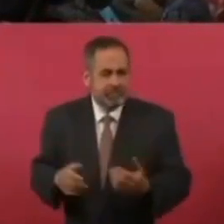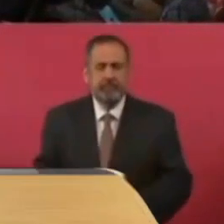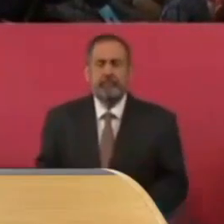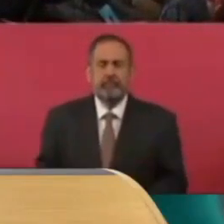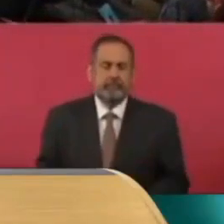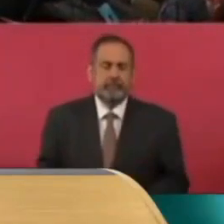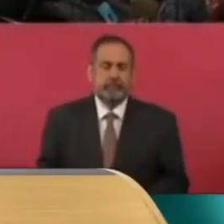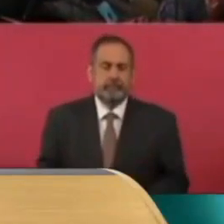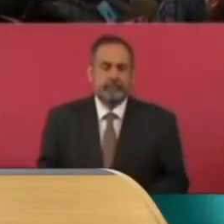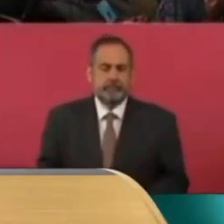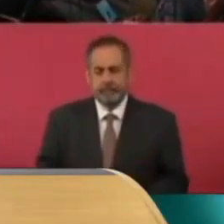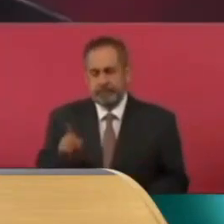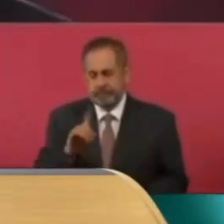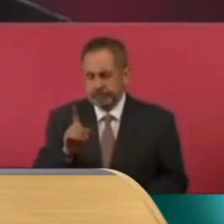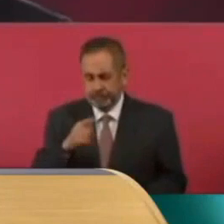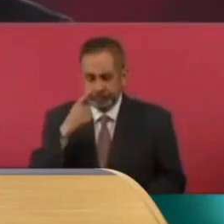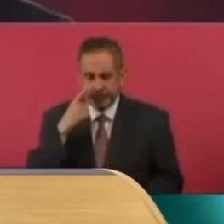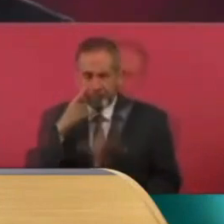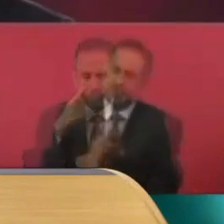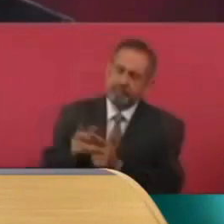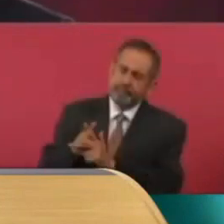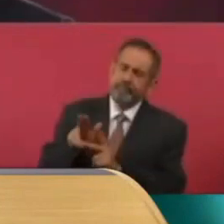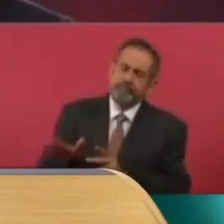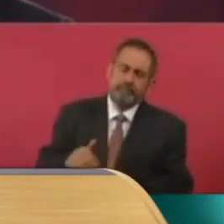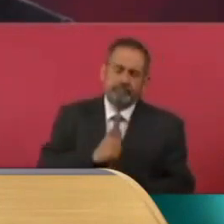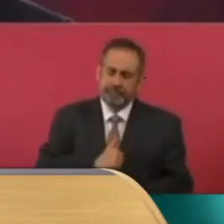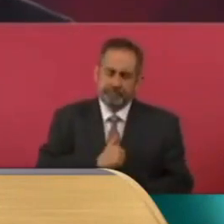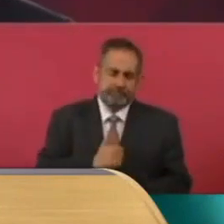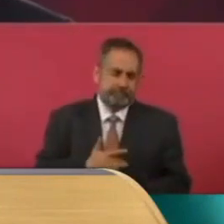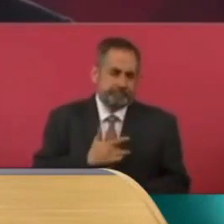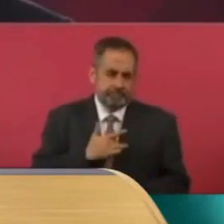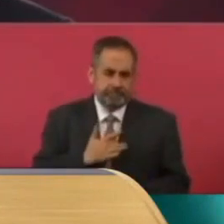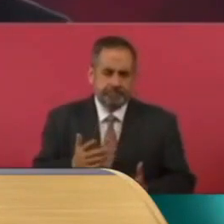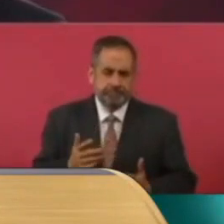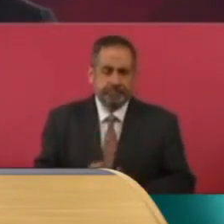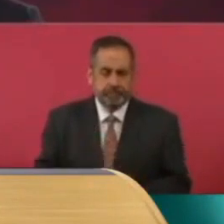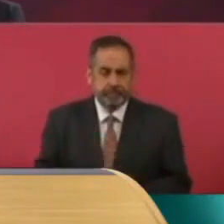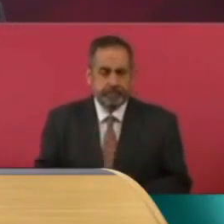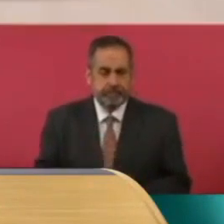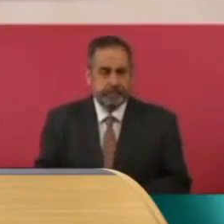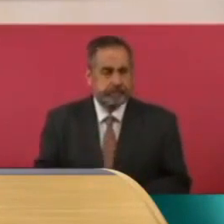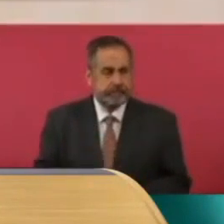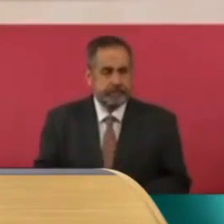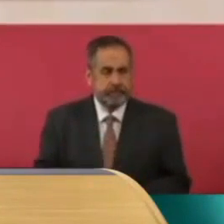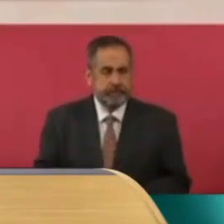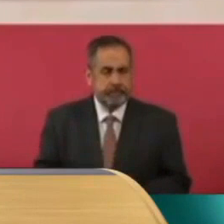Es muy lamentable lo que sucedió. No deja de